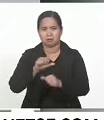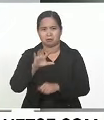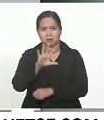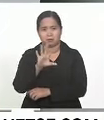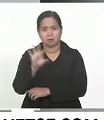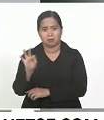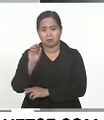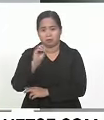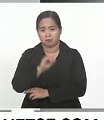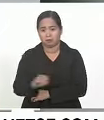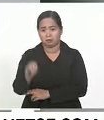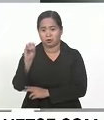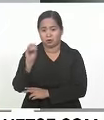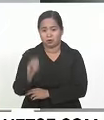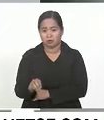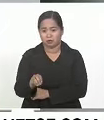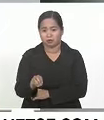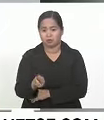electoral del